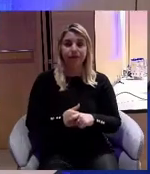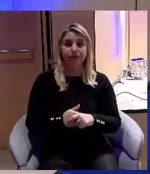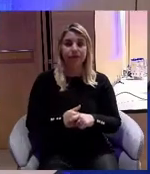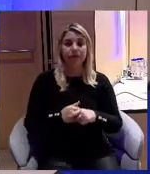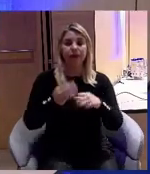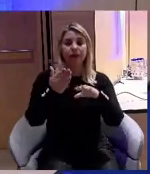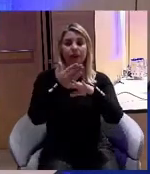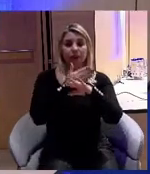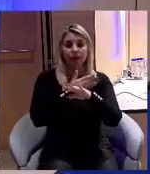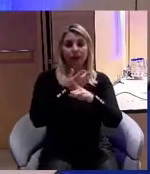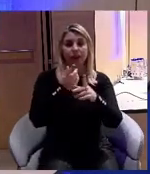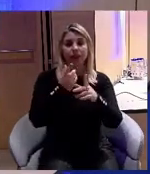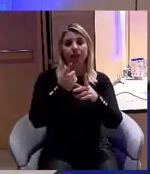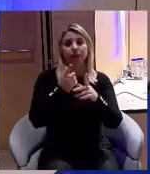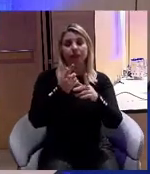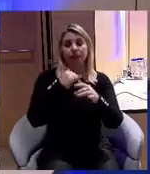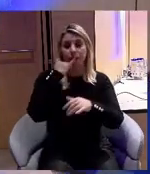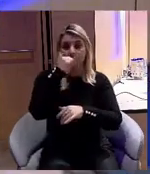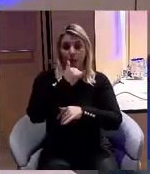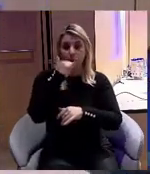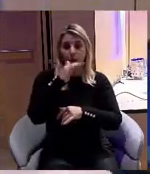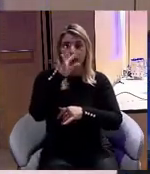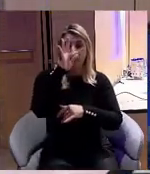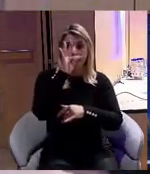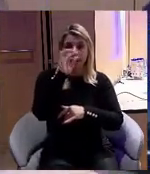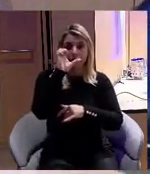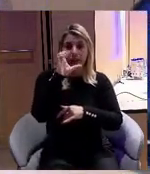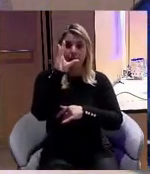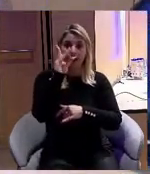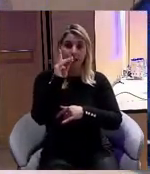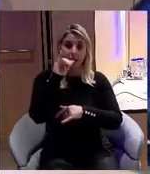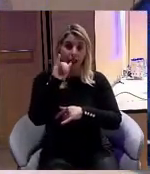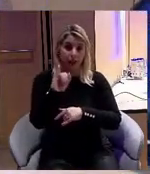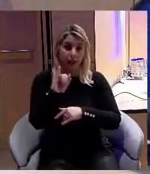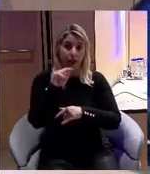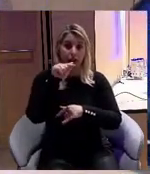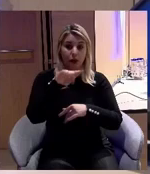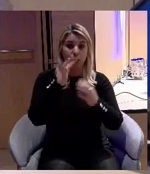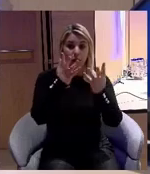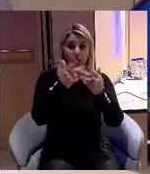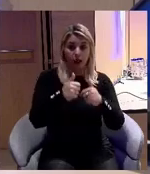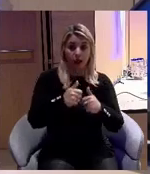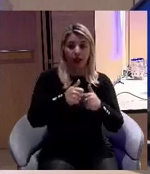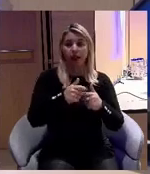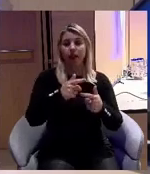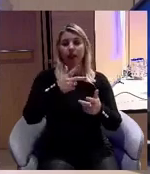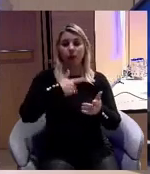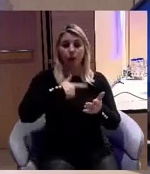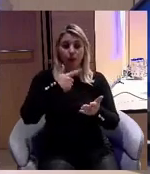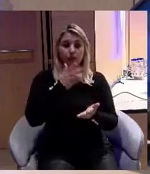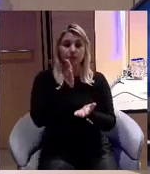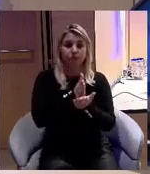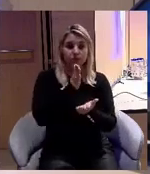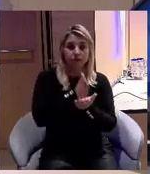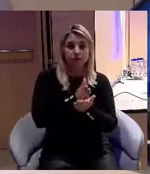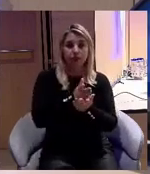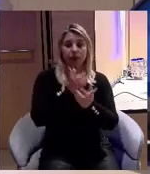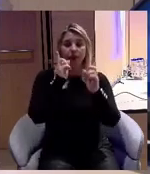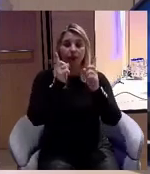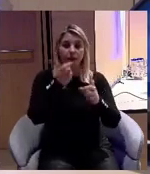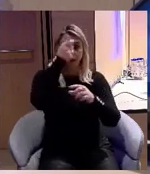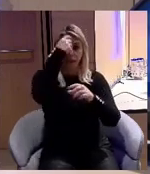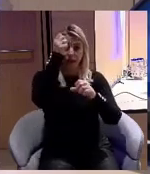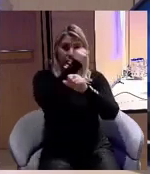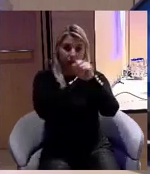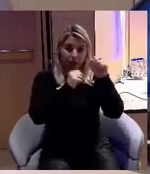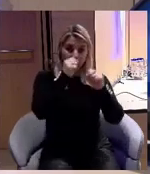nada presento un poco qué este tedic una organización de Derechos Humanos que trabaja derechos humanos y tecnología